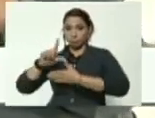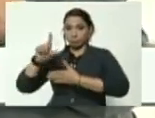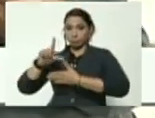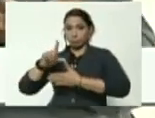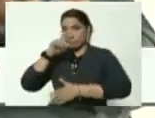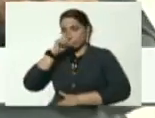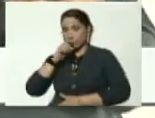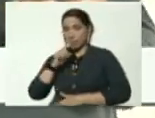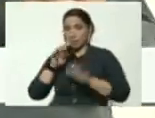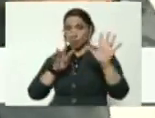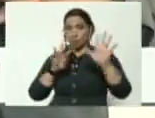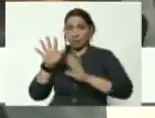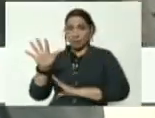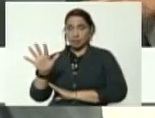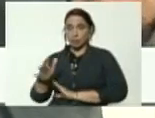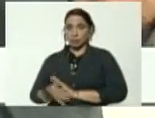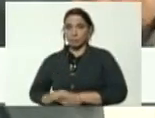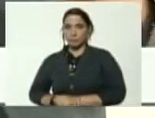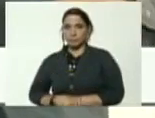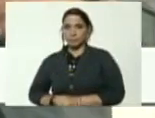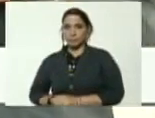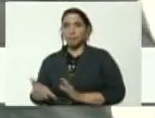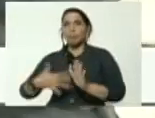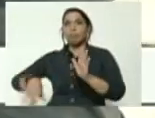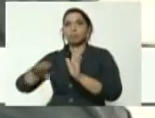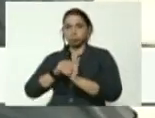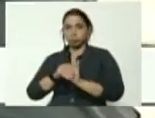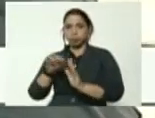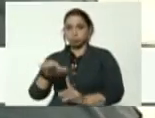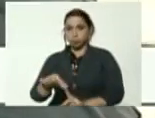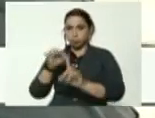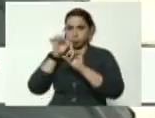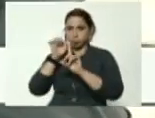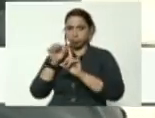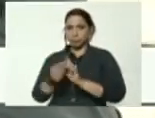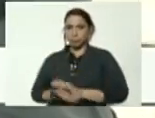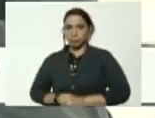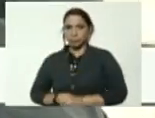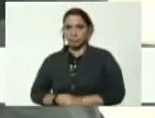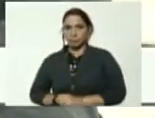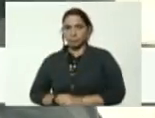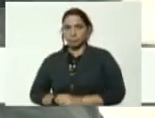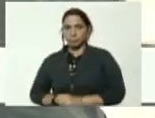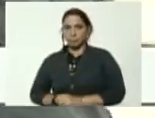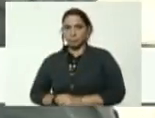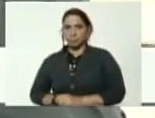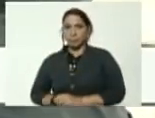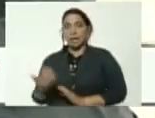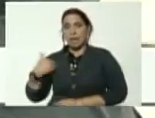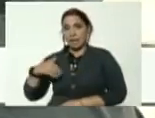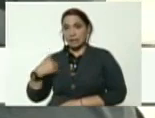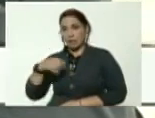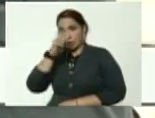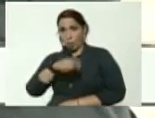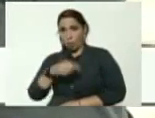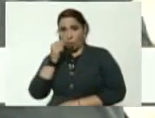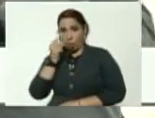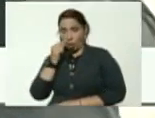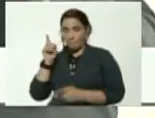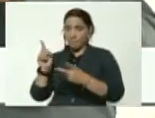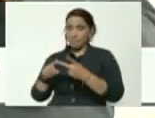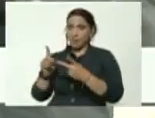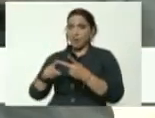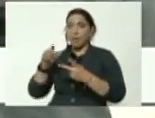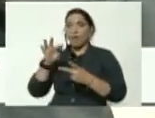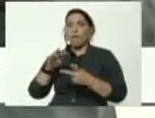el año 95, son reelectos tanto Carlos Menem en Argentina como Alberto Fujimori en Perú.